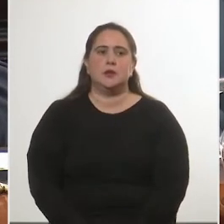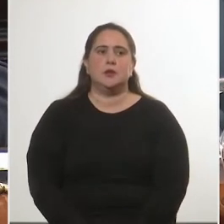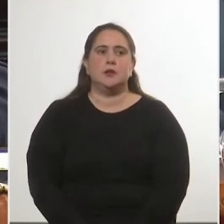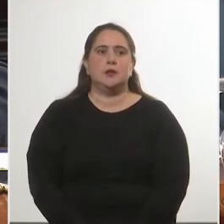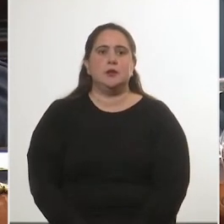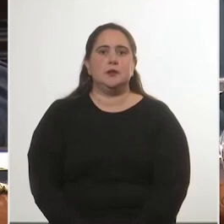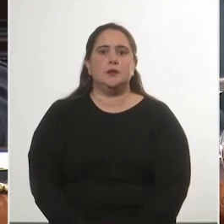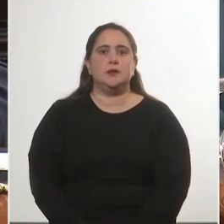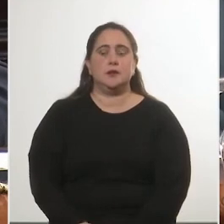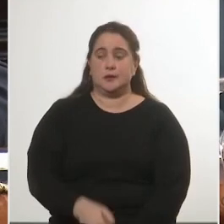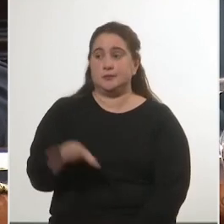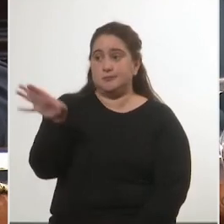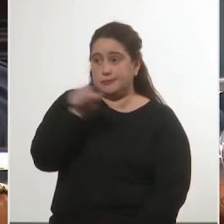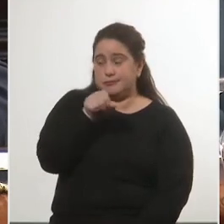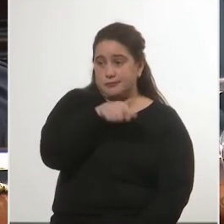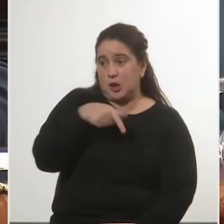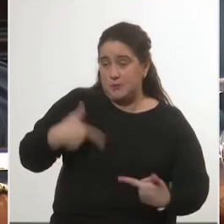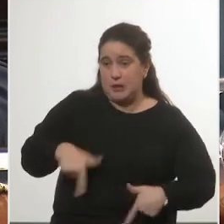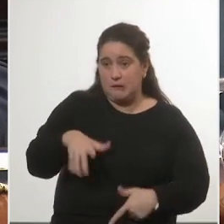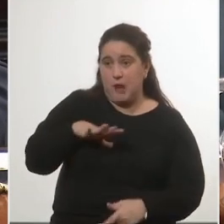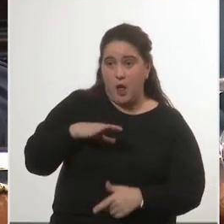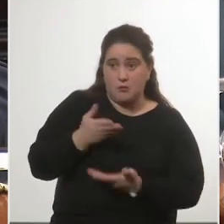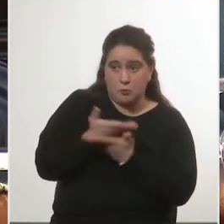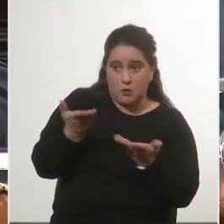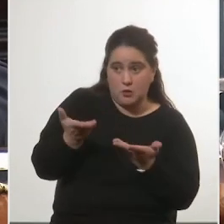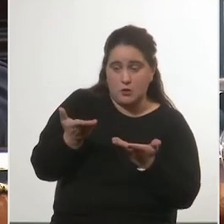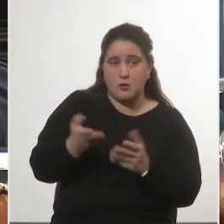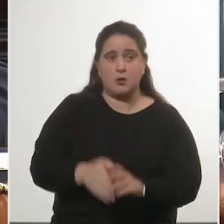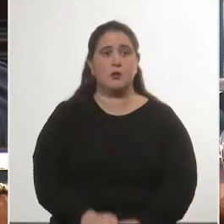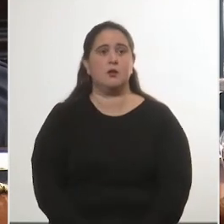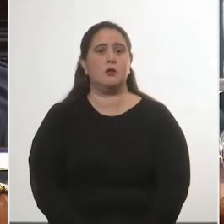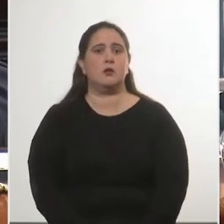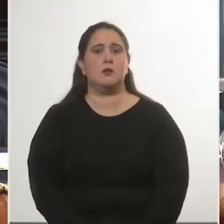La exposición que trajo la señora ministra.